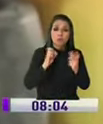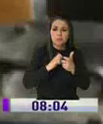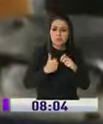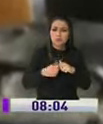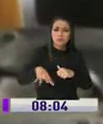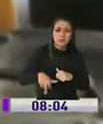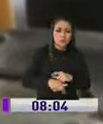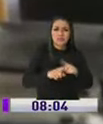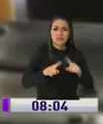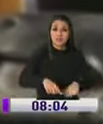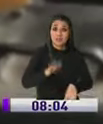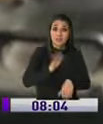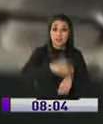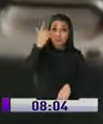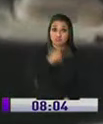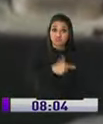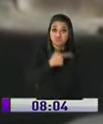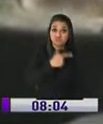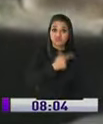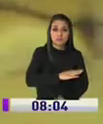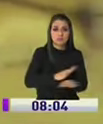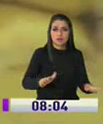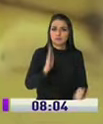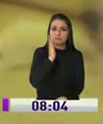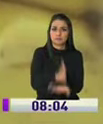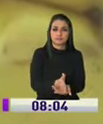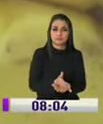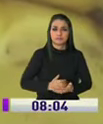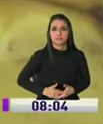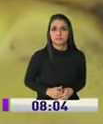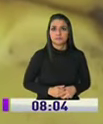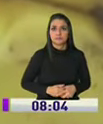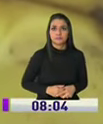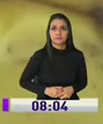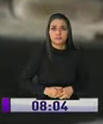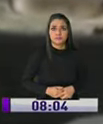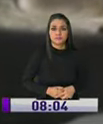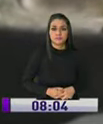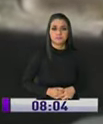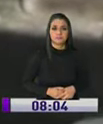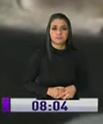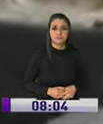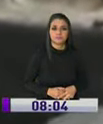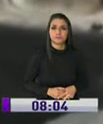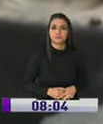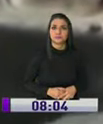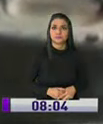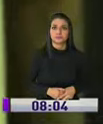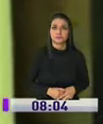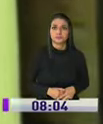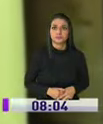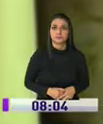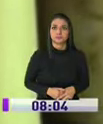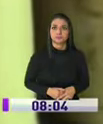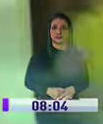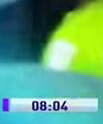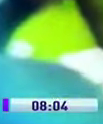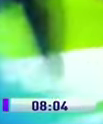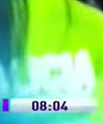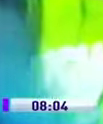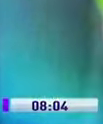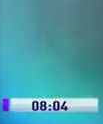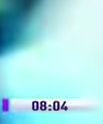delitos registrados en esta provincia. En Catamayo, provincia de Loja, informó Marcela Constante Brito.